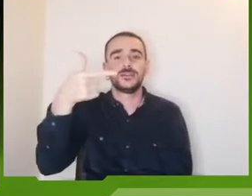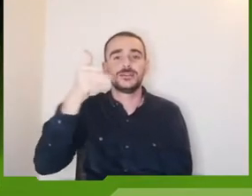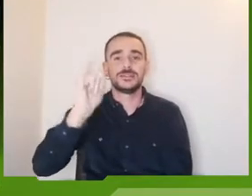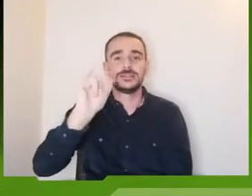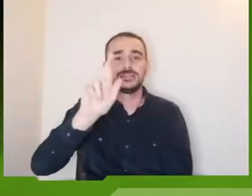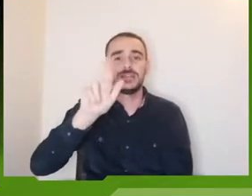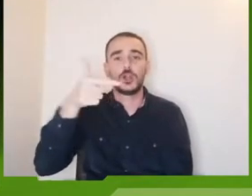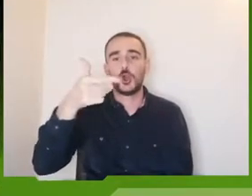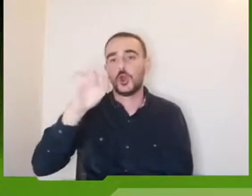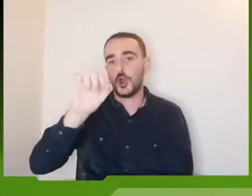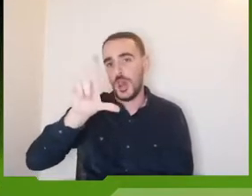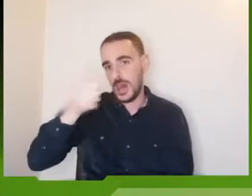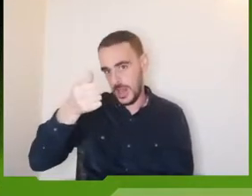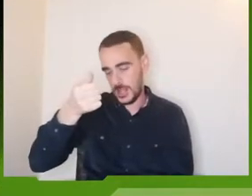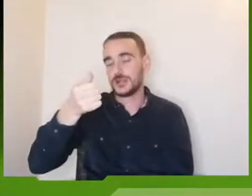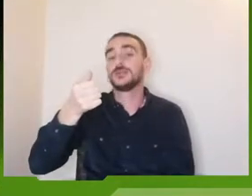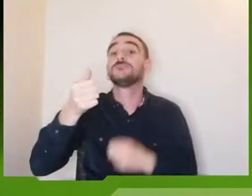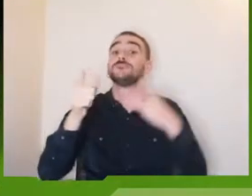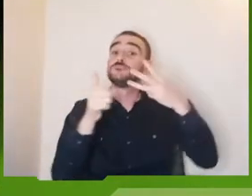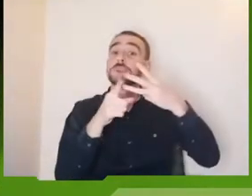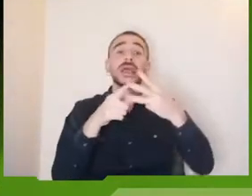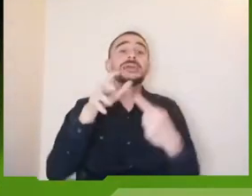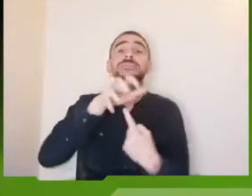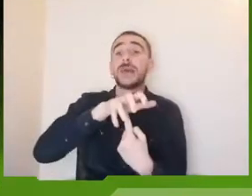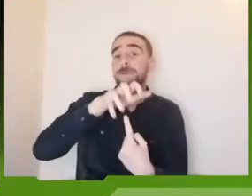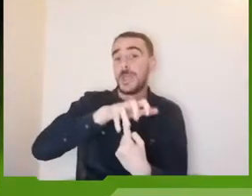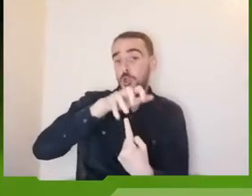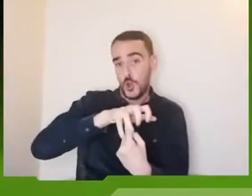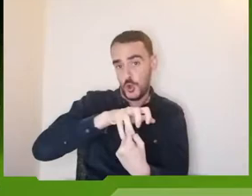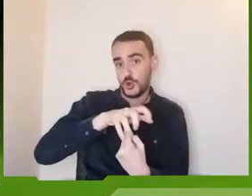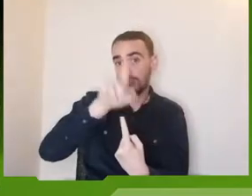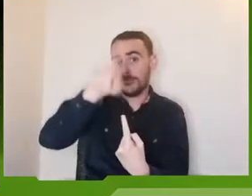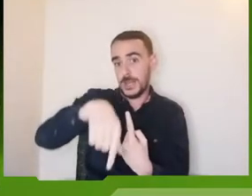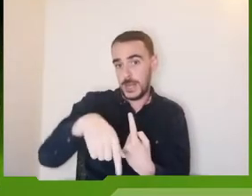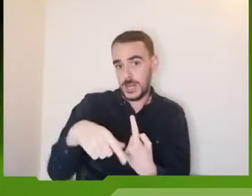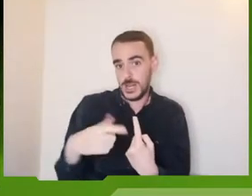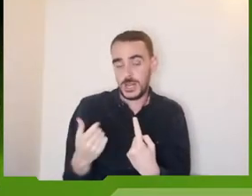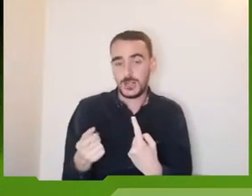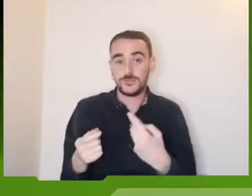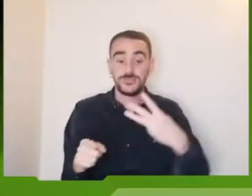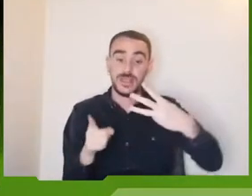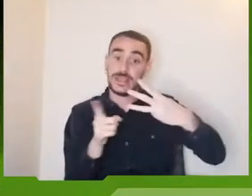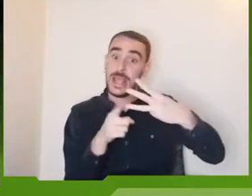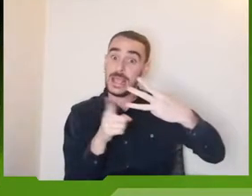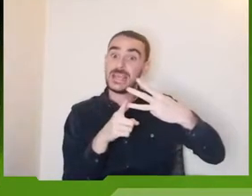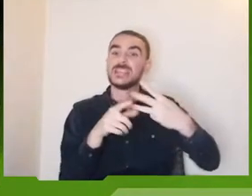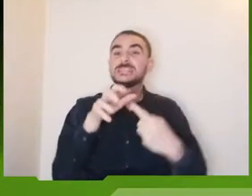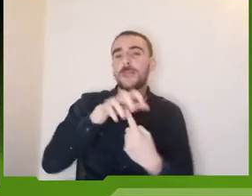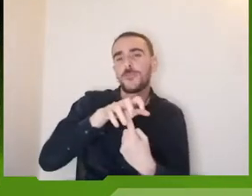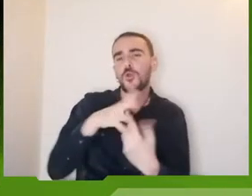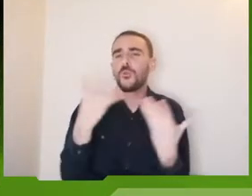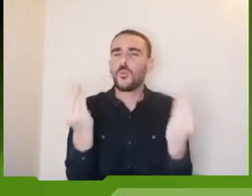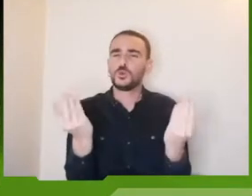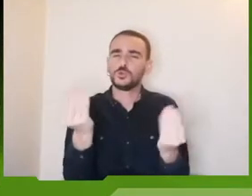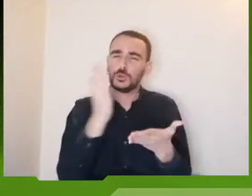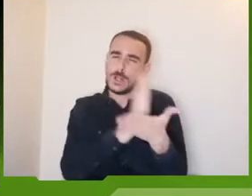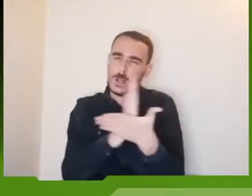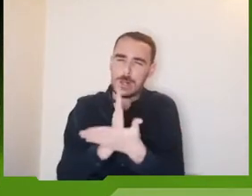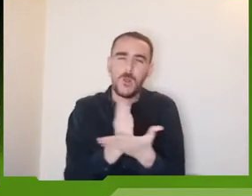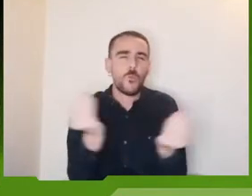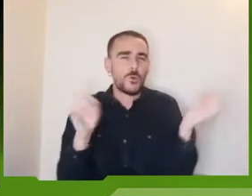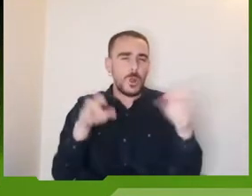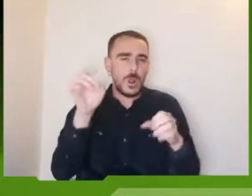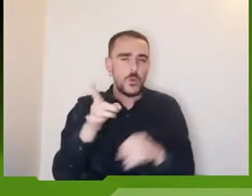Y champiñones. Que es importante no abusar de los champiñones para que el gusto, el